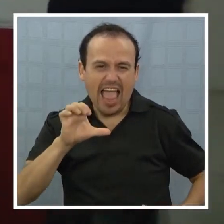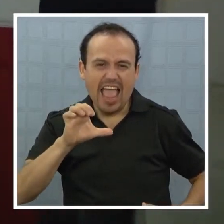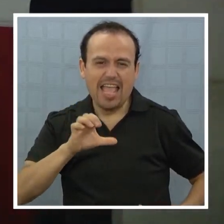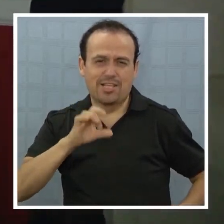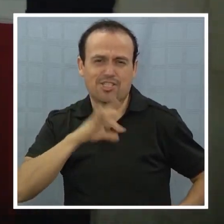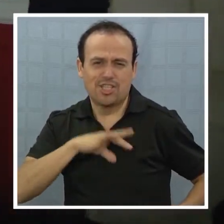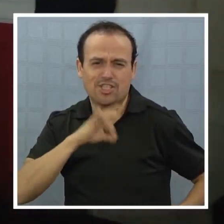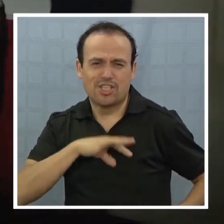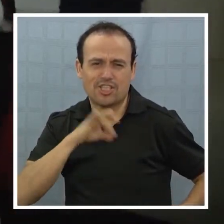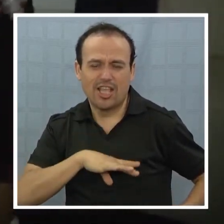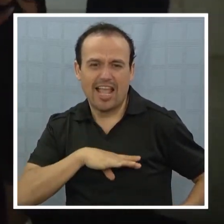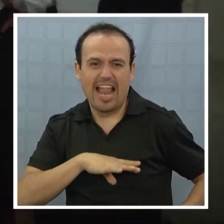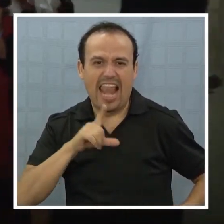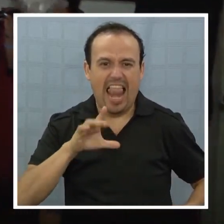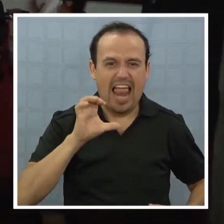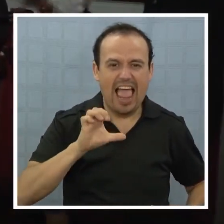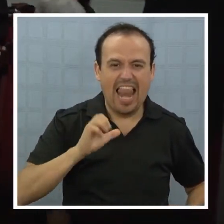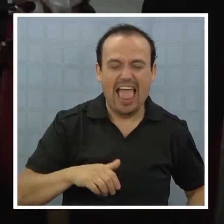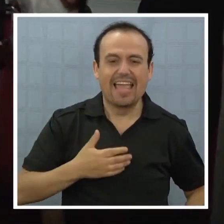¡Gracias!